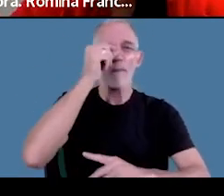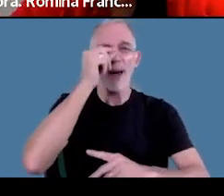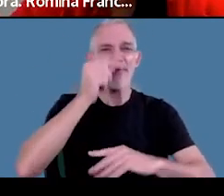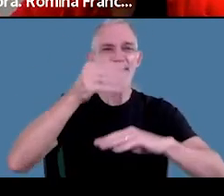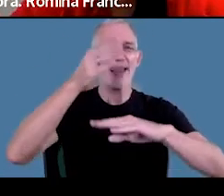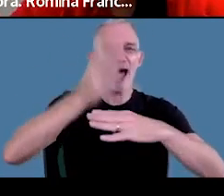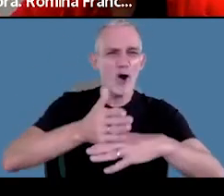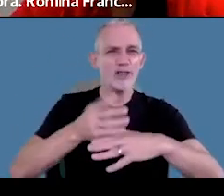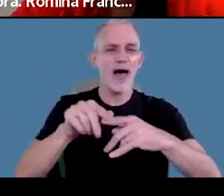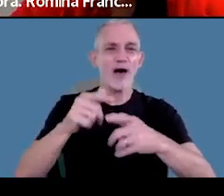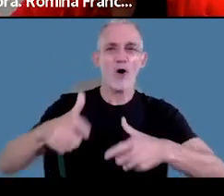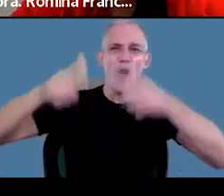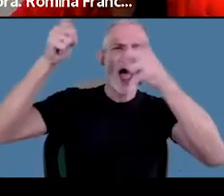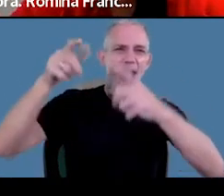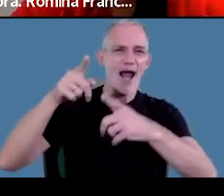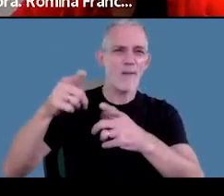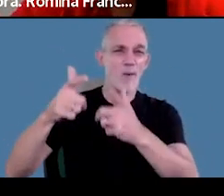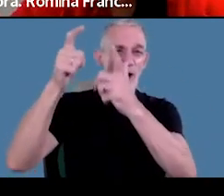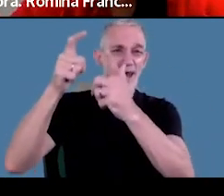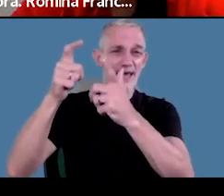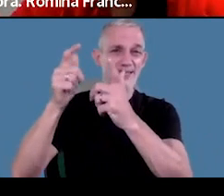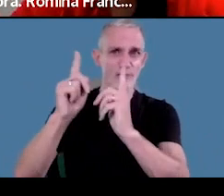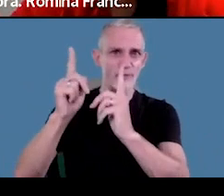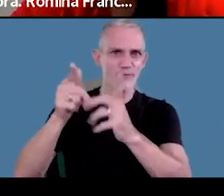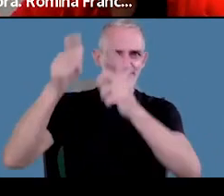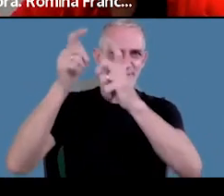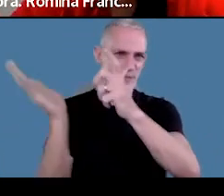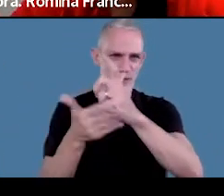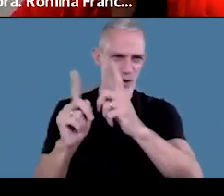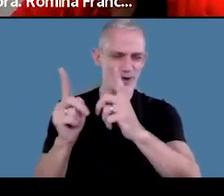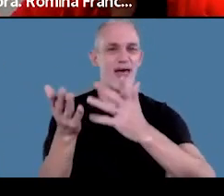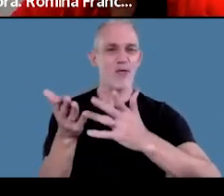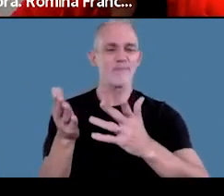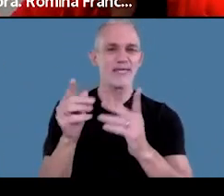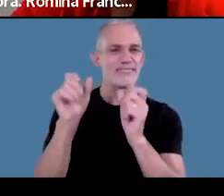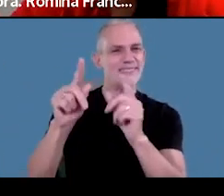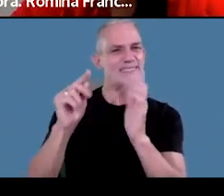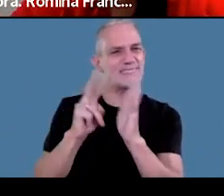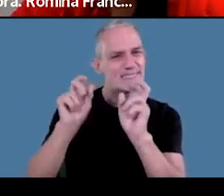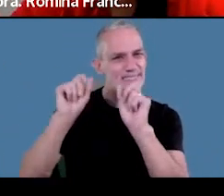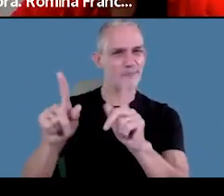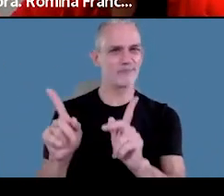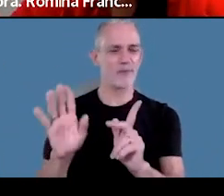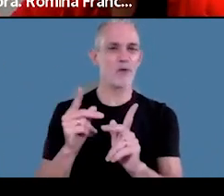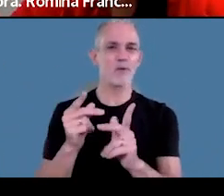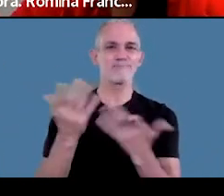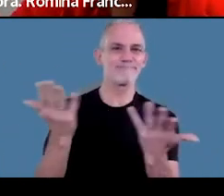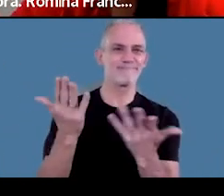en pie, bueno, tienen una cuestión particular, que cuando estamos con